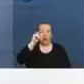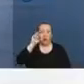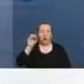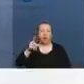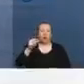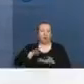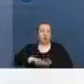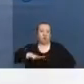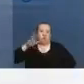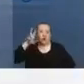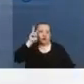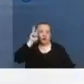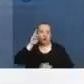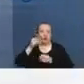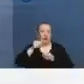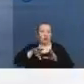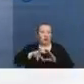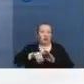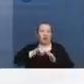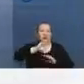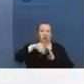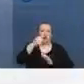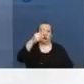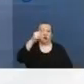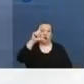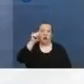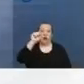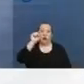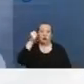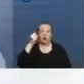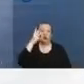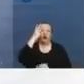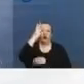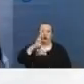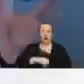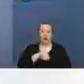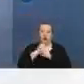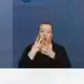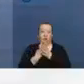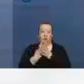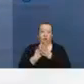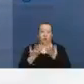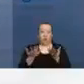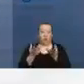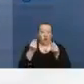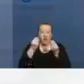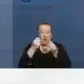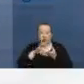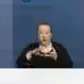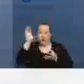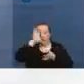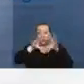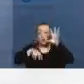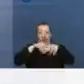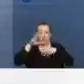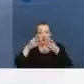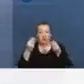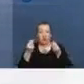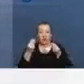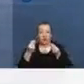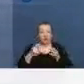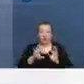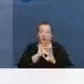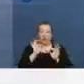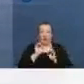ilícito lo han descubierto plata mal habida jorge glass cuatro años presos saben todo lo que le han rebuscado reglas y nos encontramos encontrarán